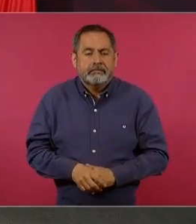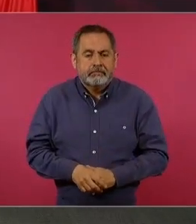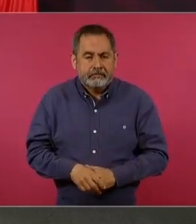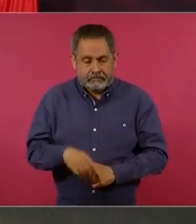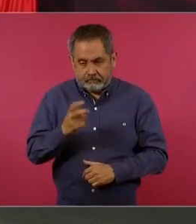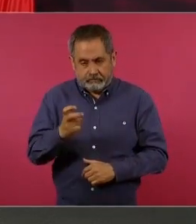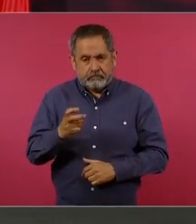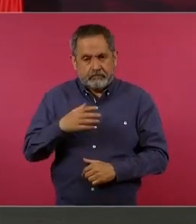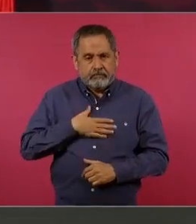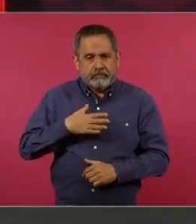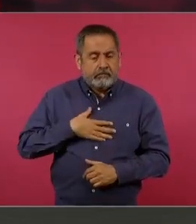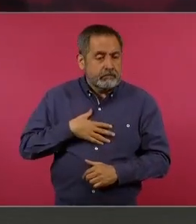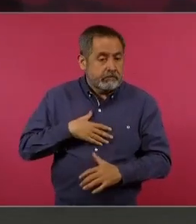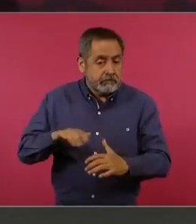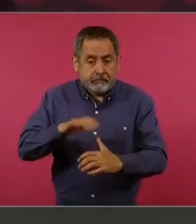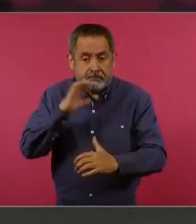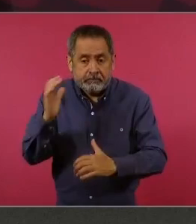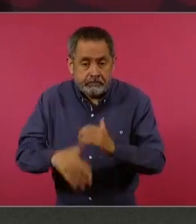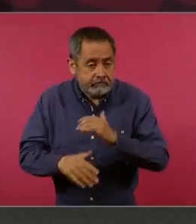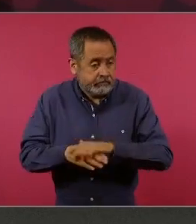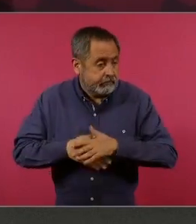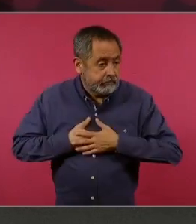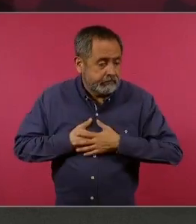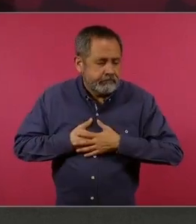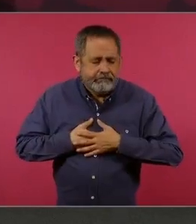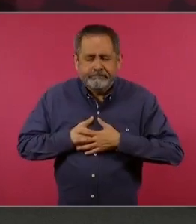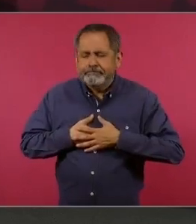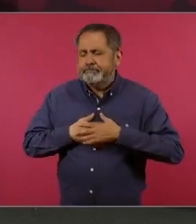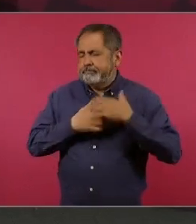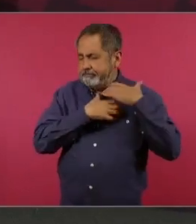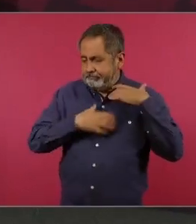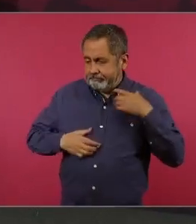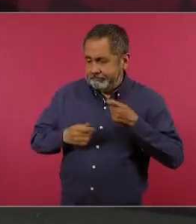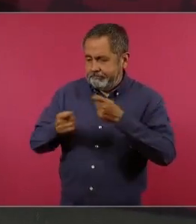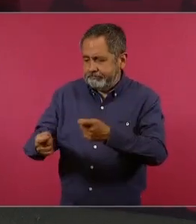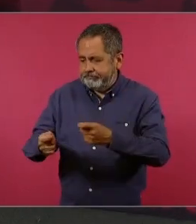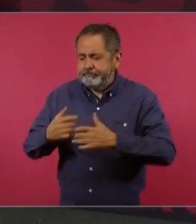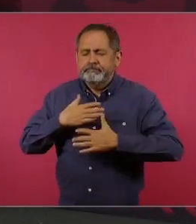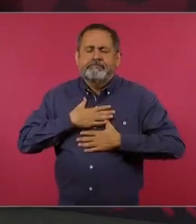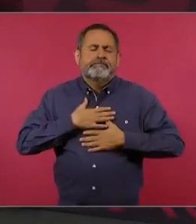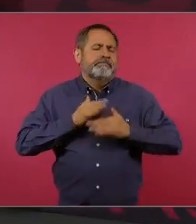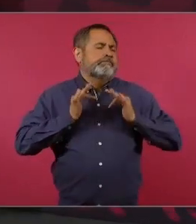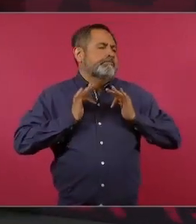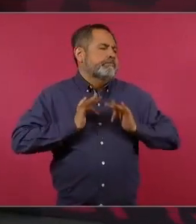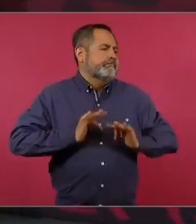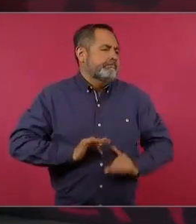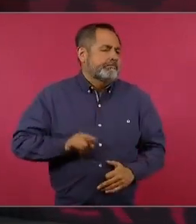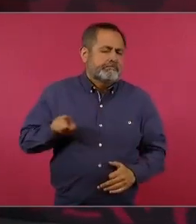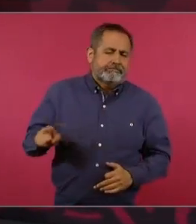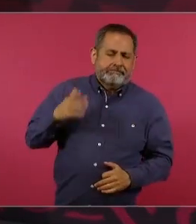Por eso yo me voy muy contento, muy tranquilo